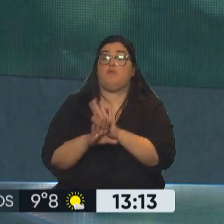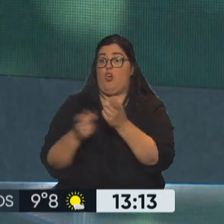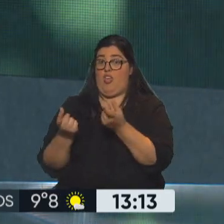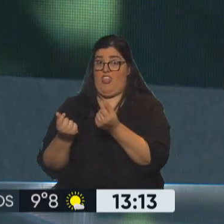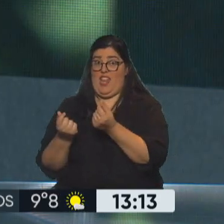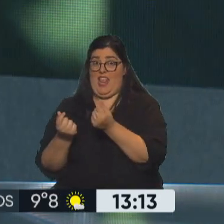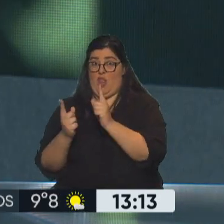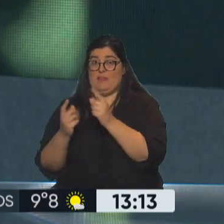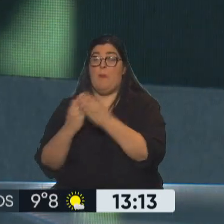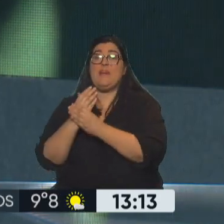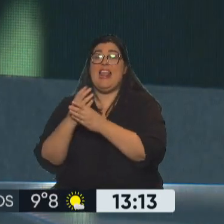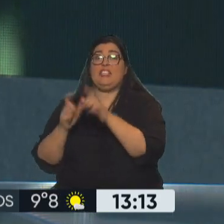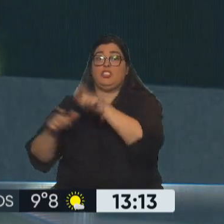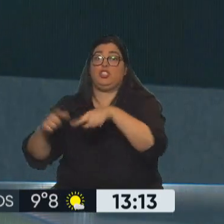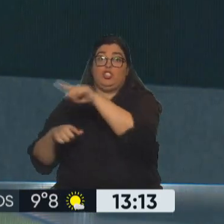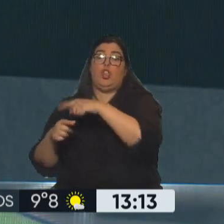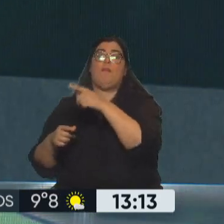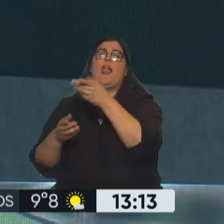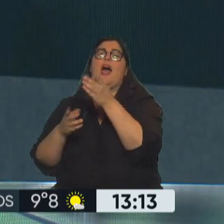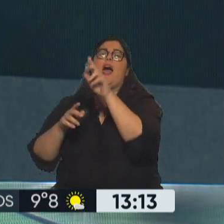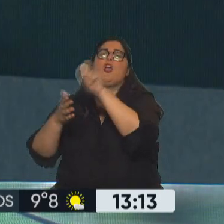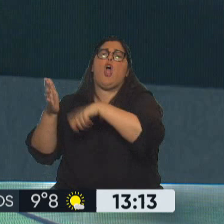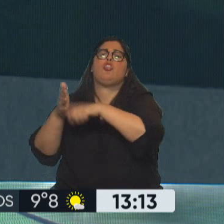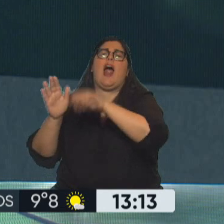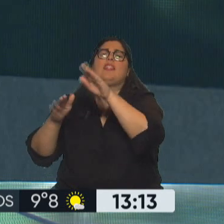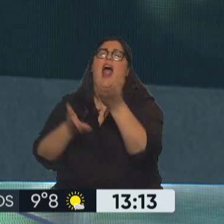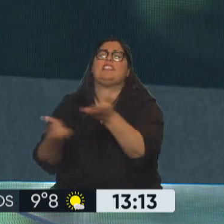se le da al gabinete para contratar asesores, qué sé yo. Sí.